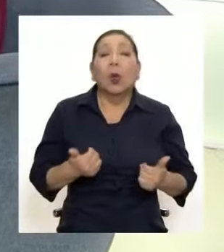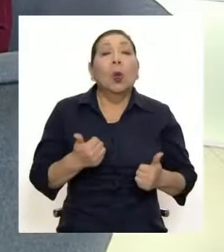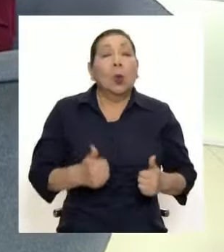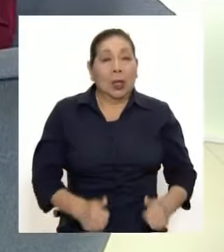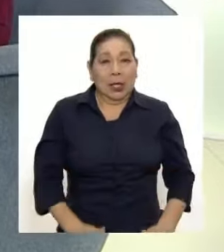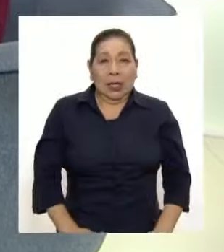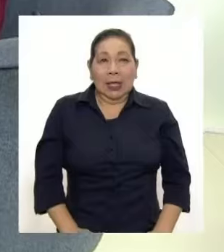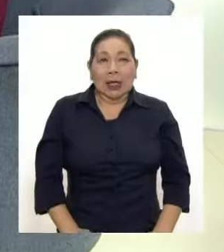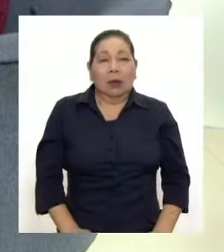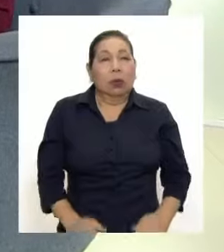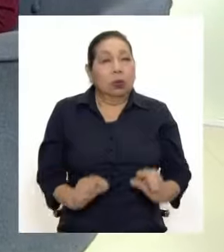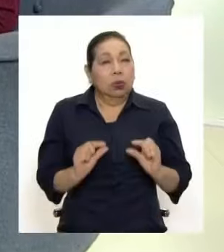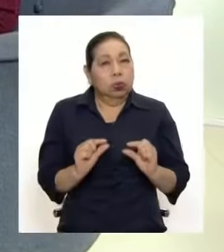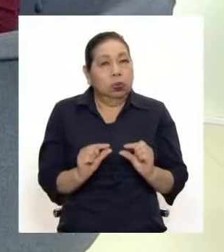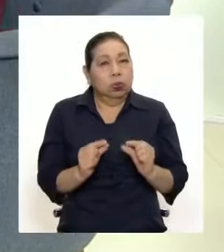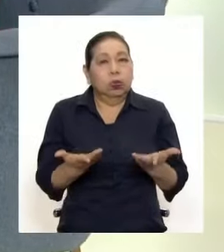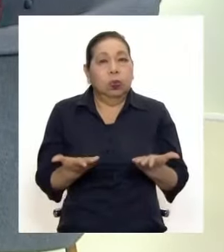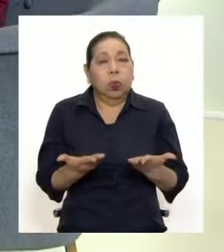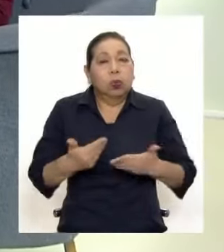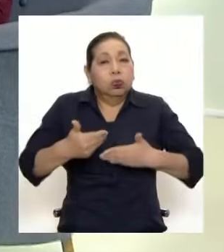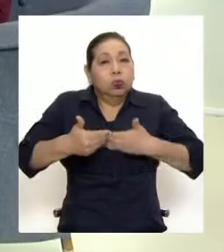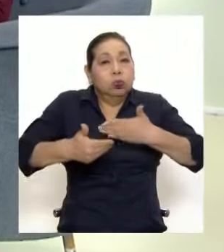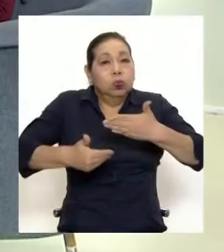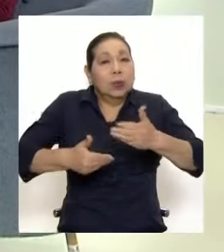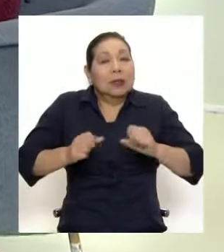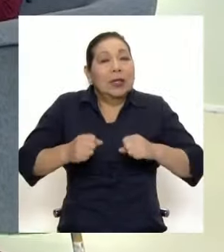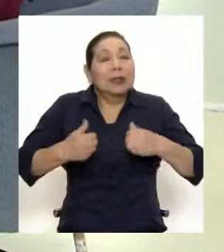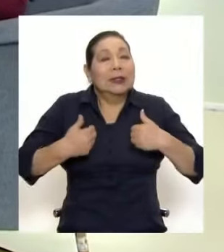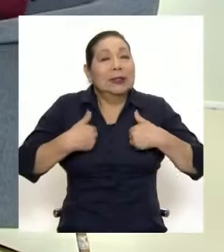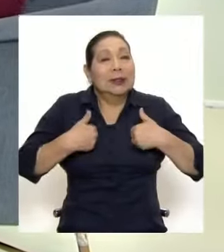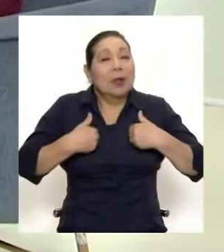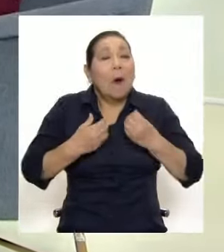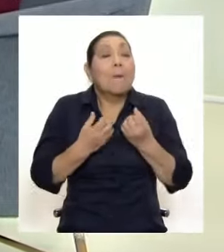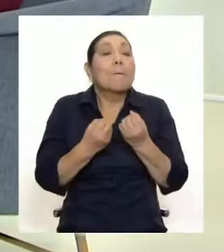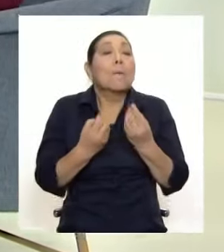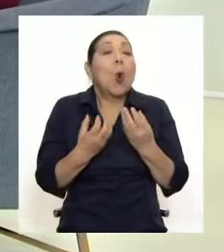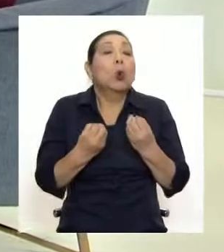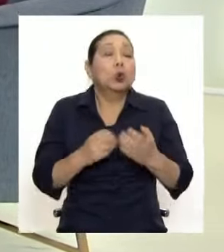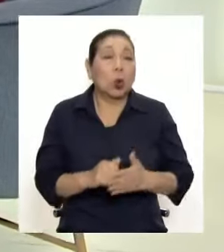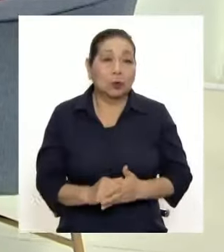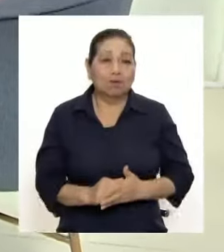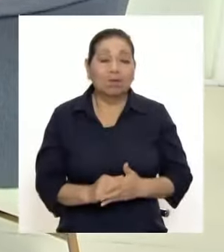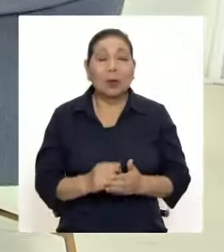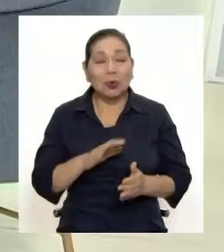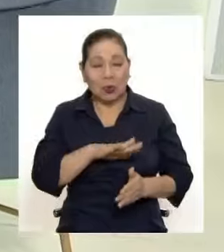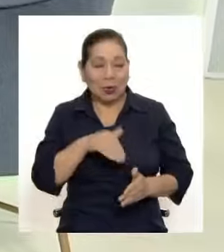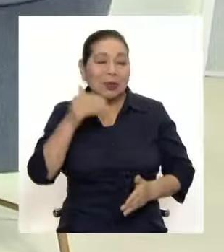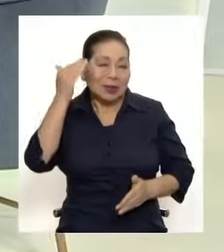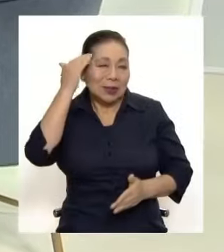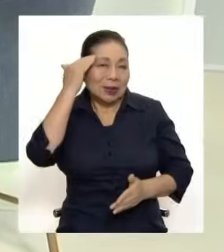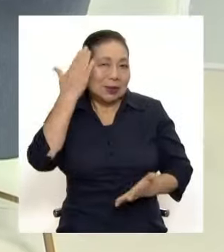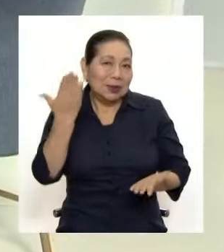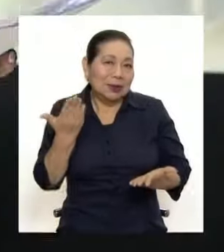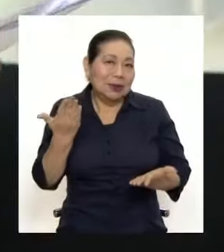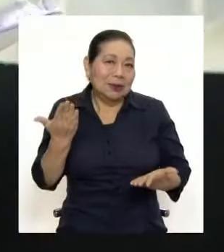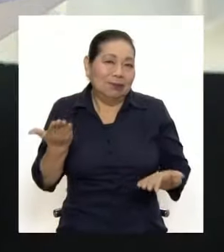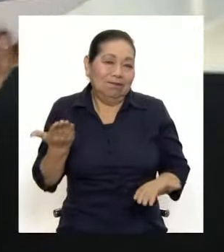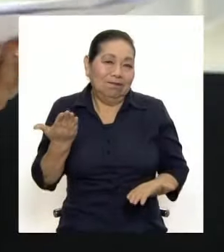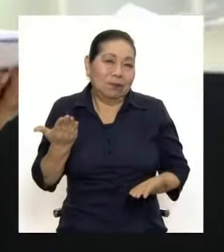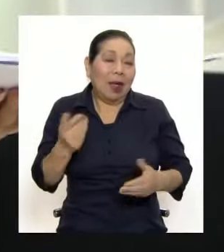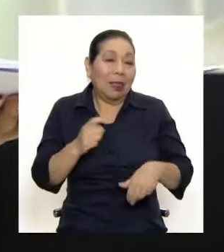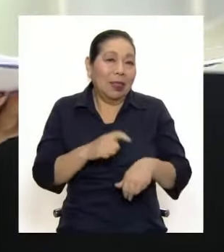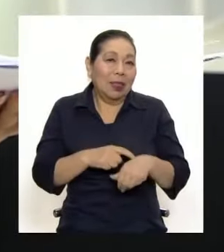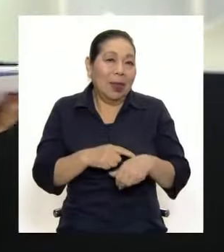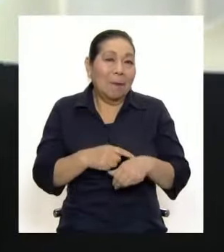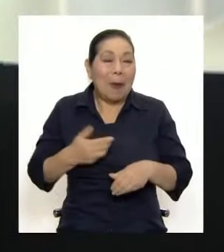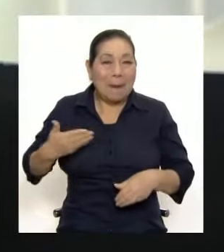es un poco la la producción que tenemos en cantidades porque sabemos Bueno estamos en en la temporada